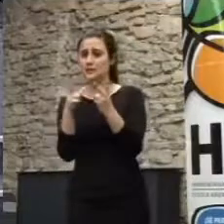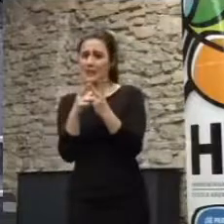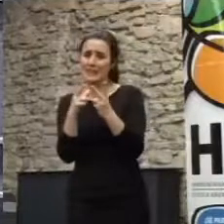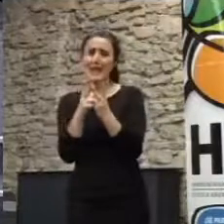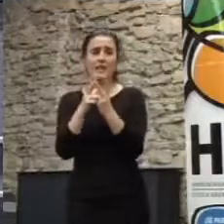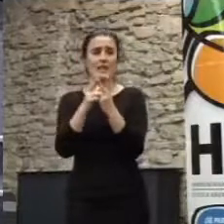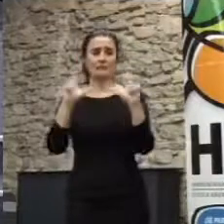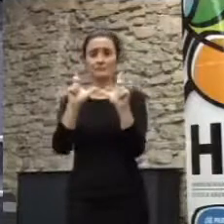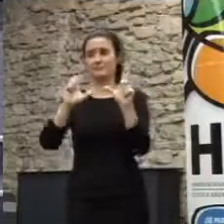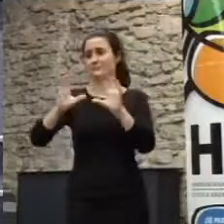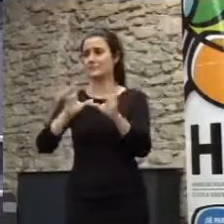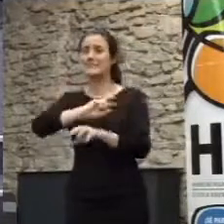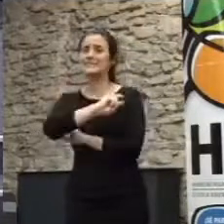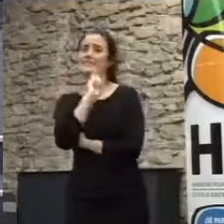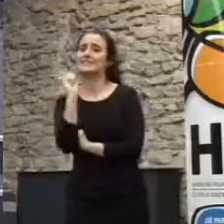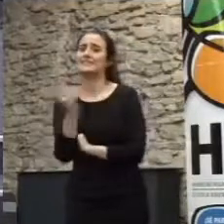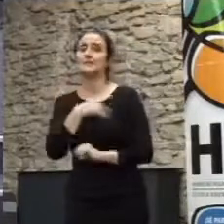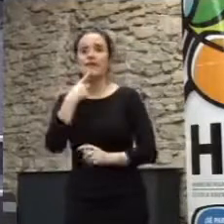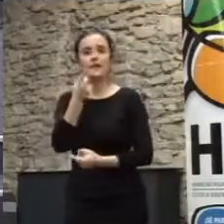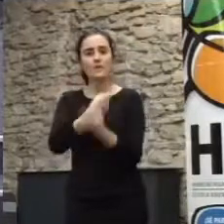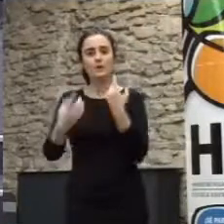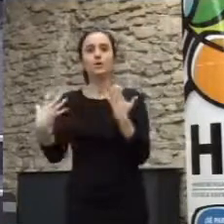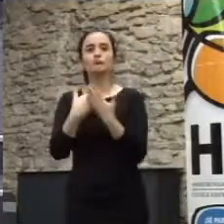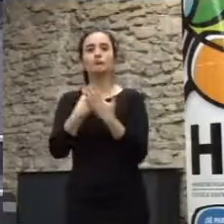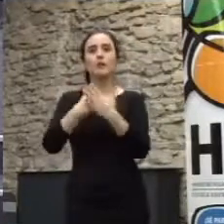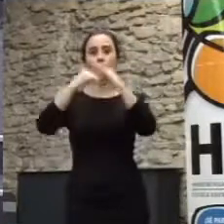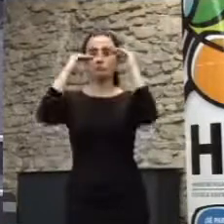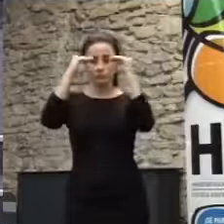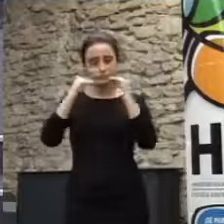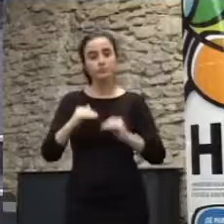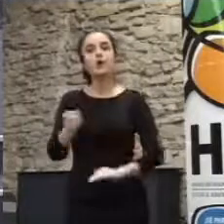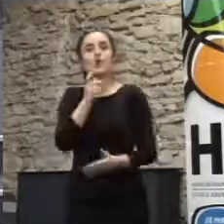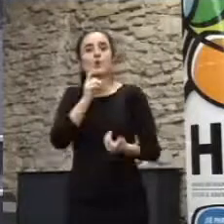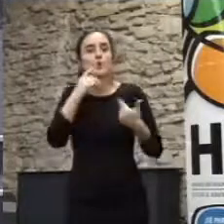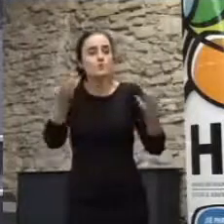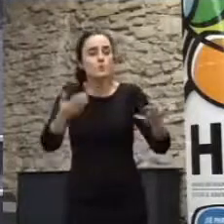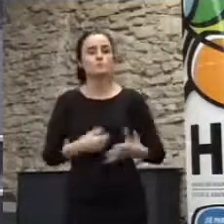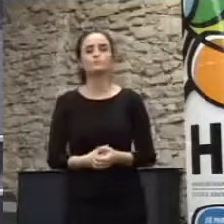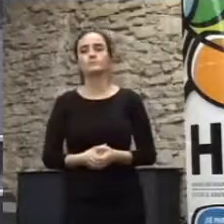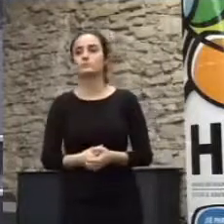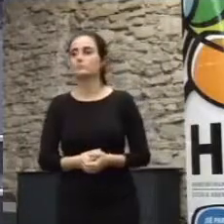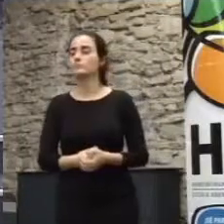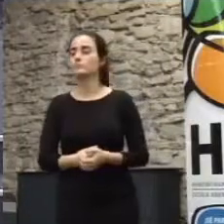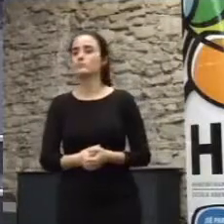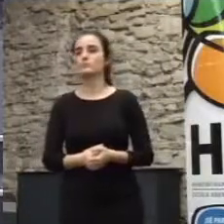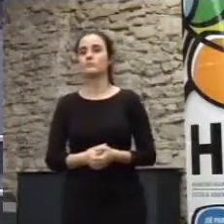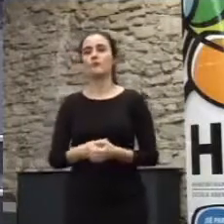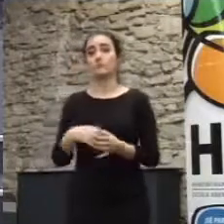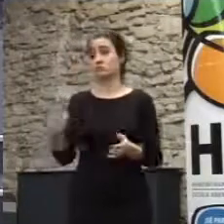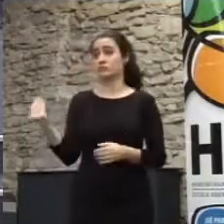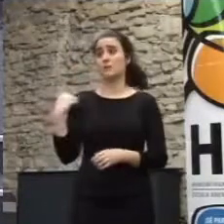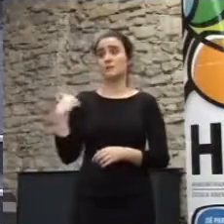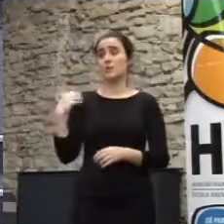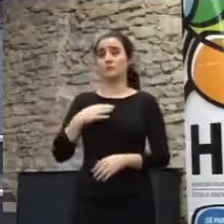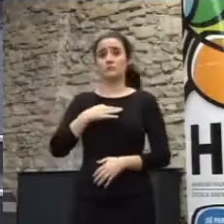medios de comunicación, bueno, toda esa información, ¿cómo la estructuráis? Bueno, esto va a dar para